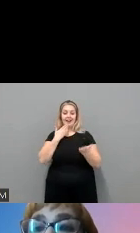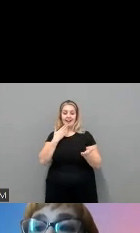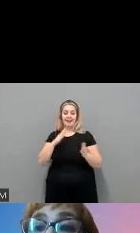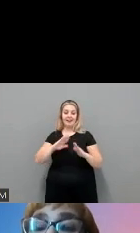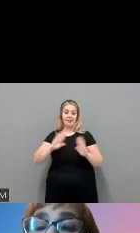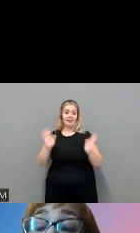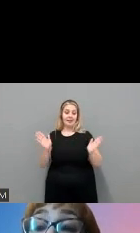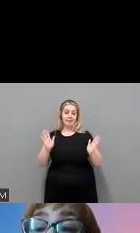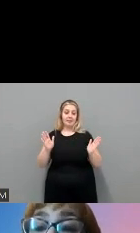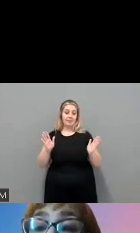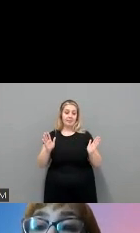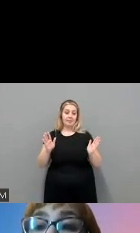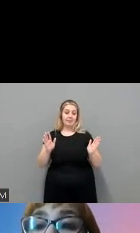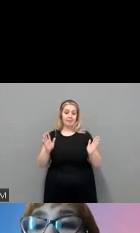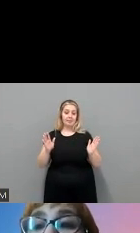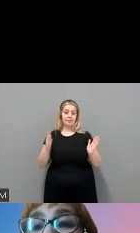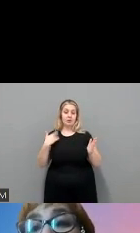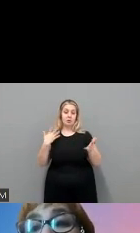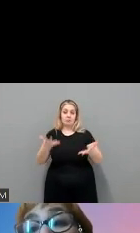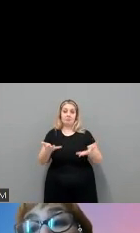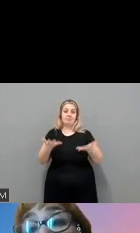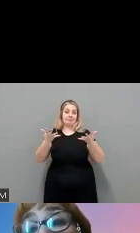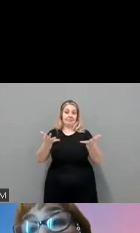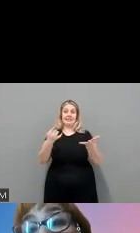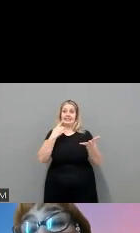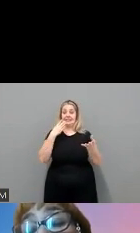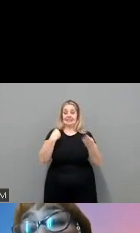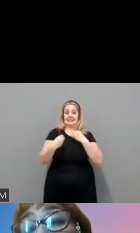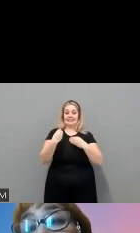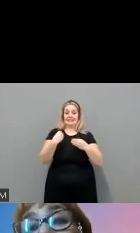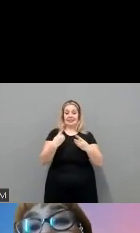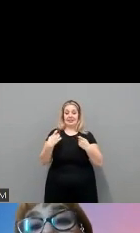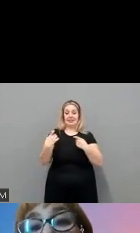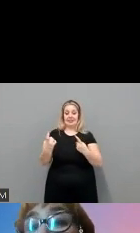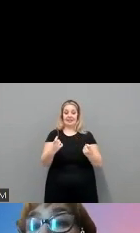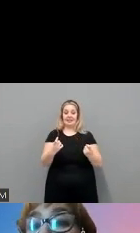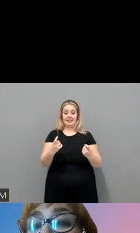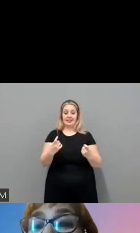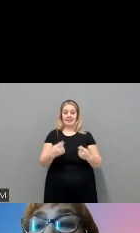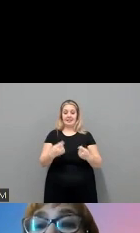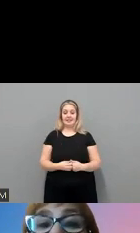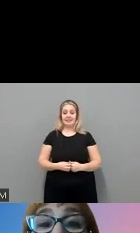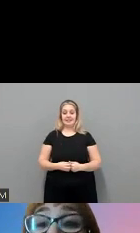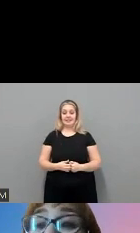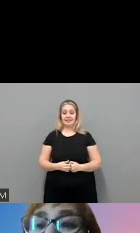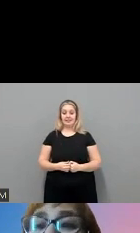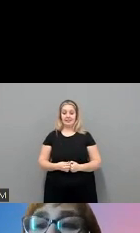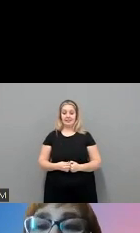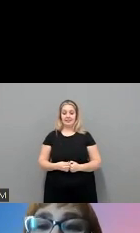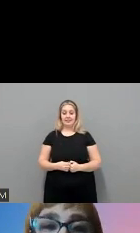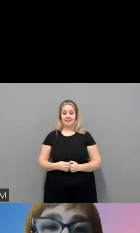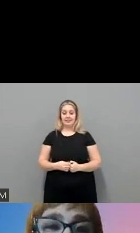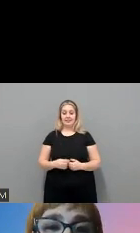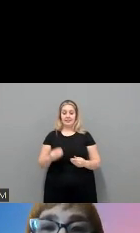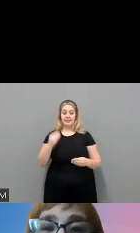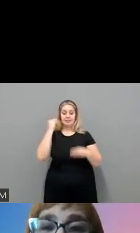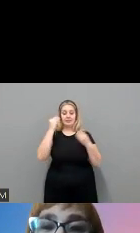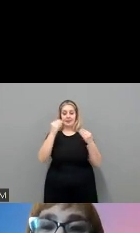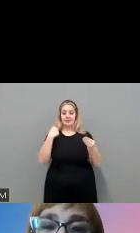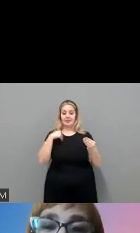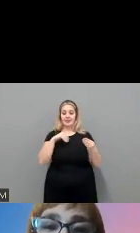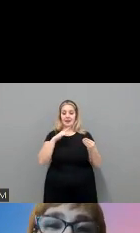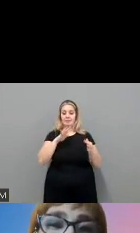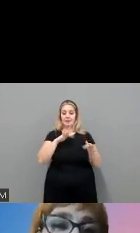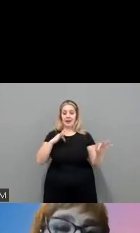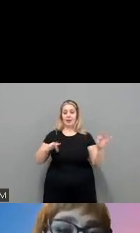a vuestra disposición como siempre para todo lo que necesitéis, en este caso, creo que ya para el turno